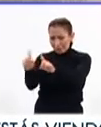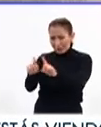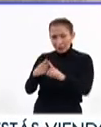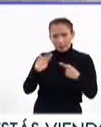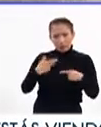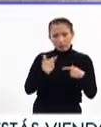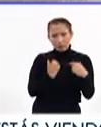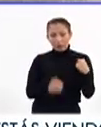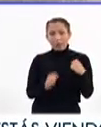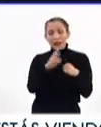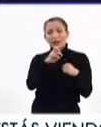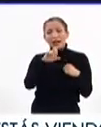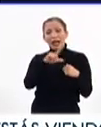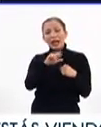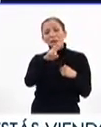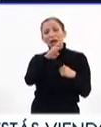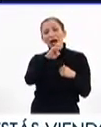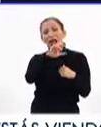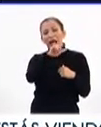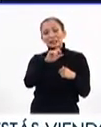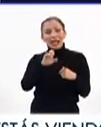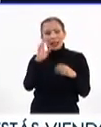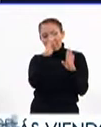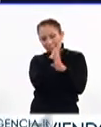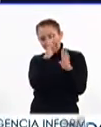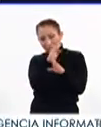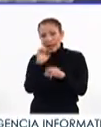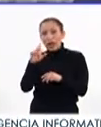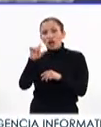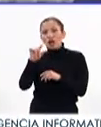diferentes artistas como Rafael Barajas el Fisgón,